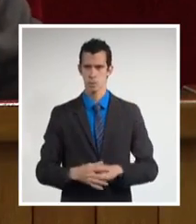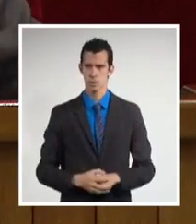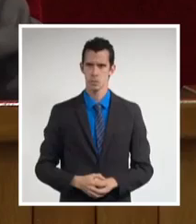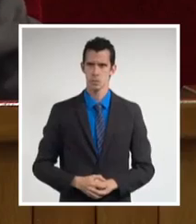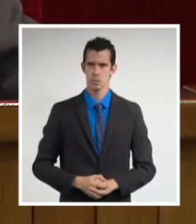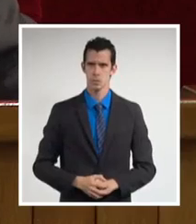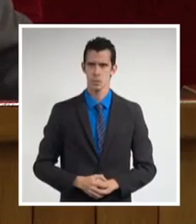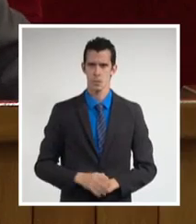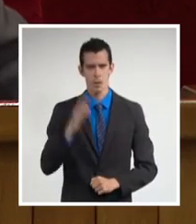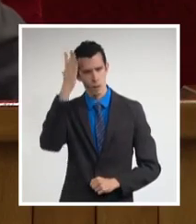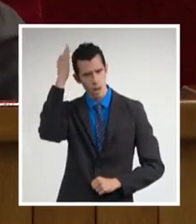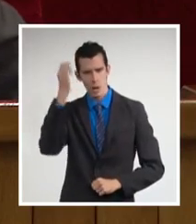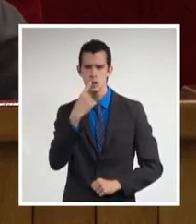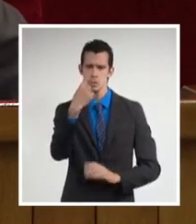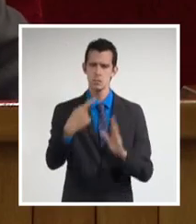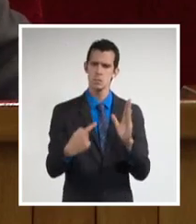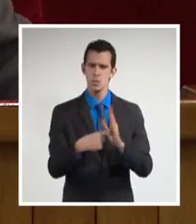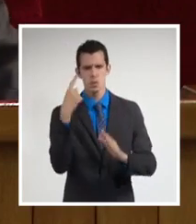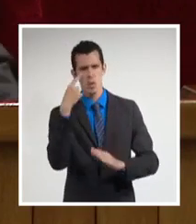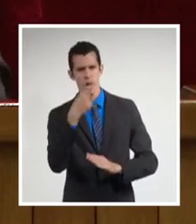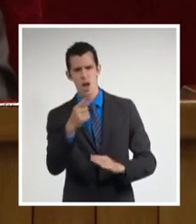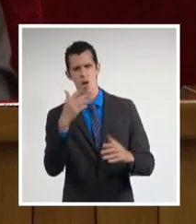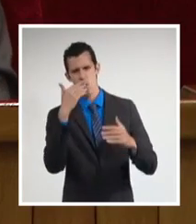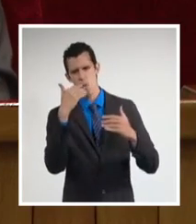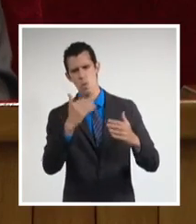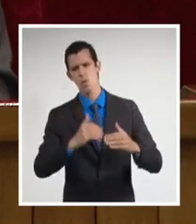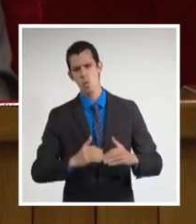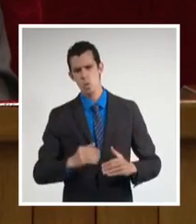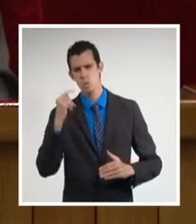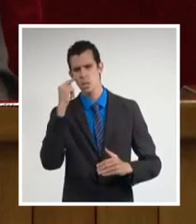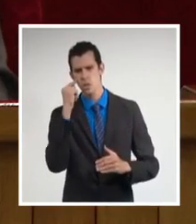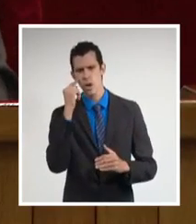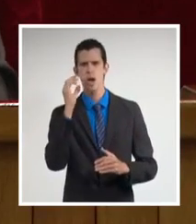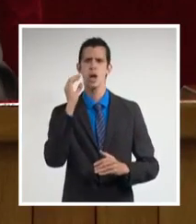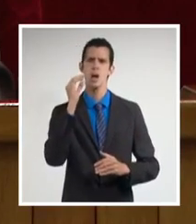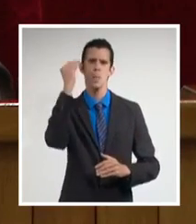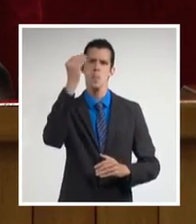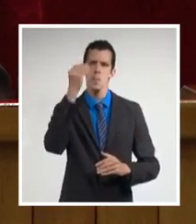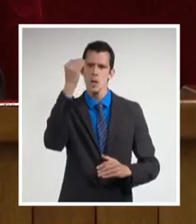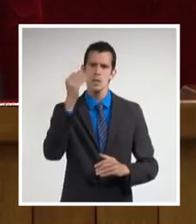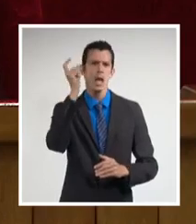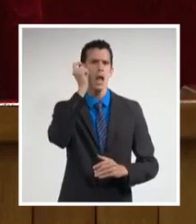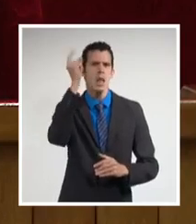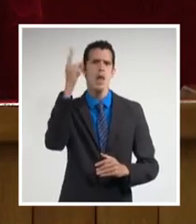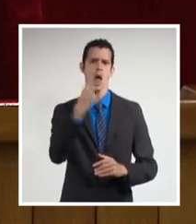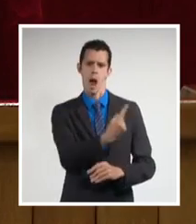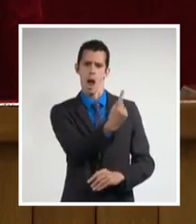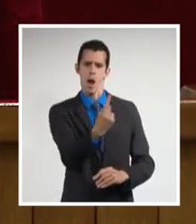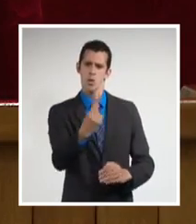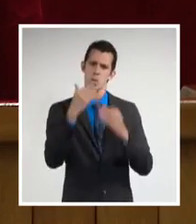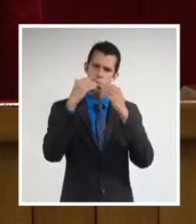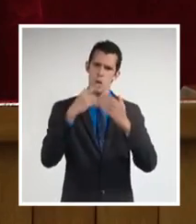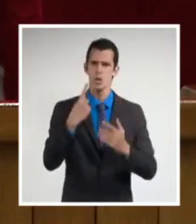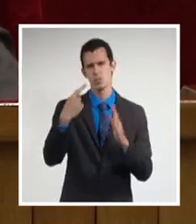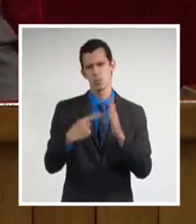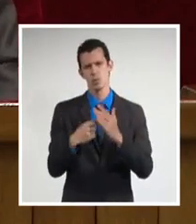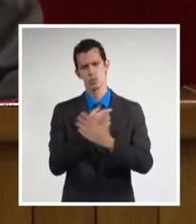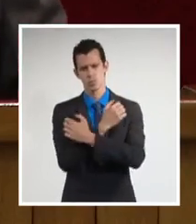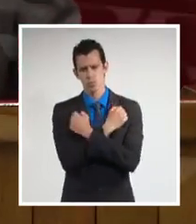elogiaba la calidad de la discusión y el debate realizado y que les enviaba a todos un fuerte abrazo